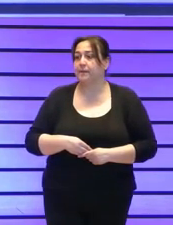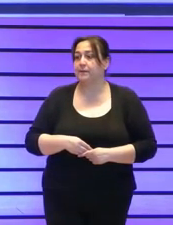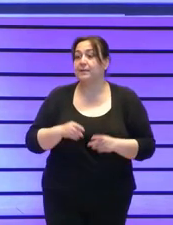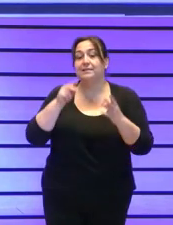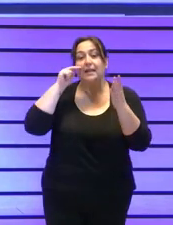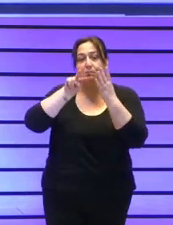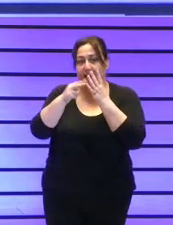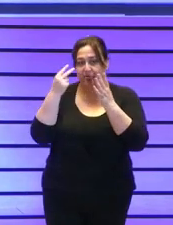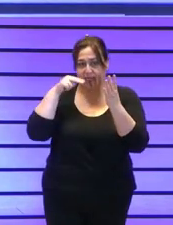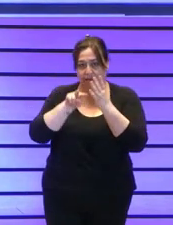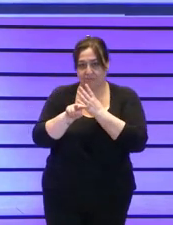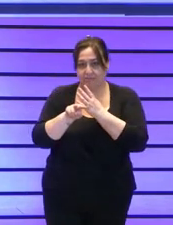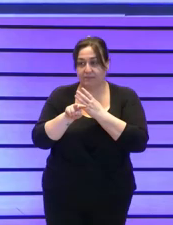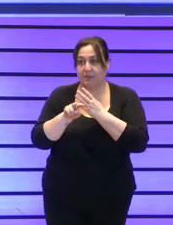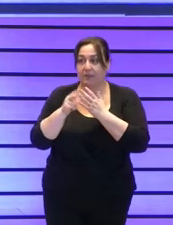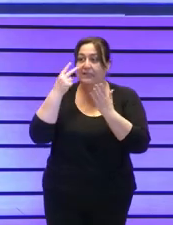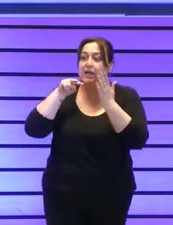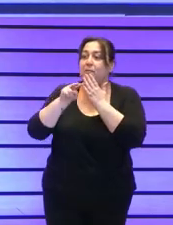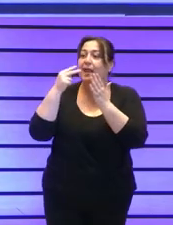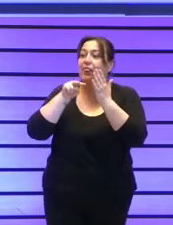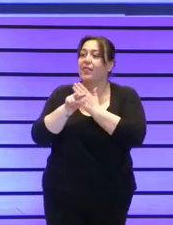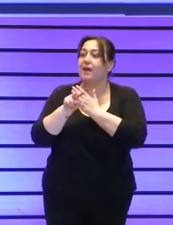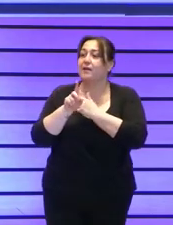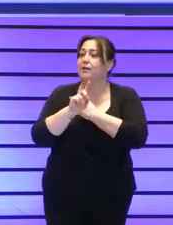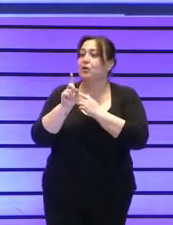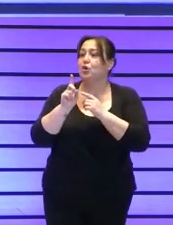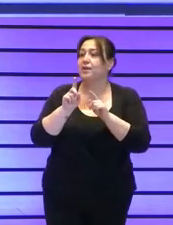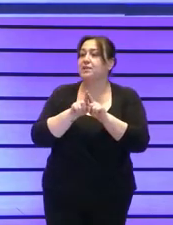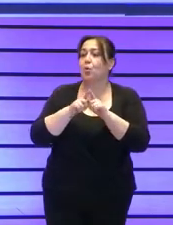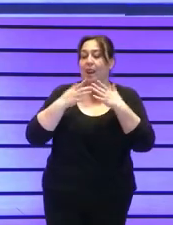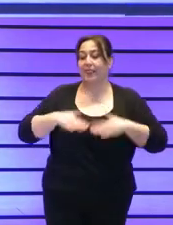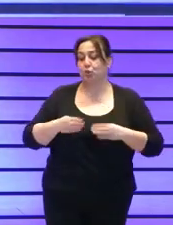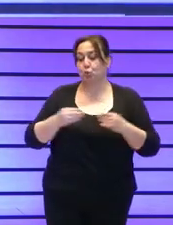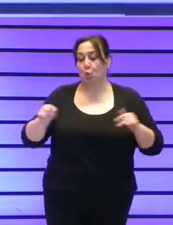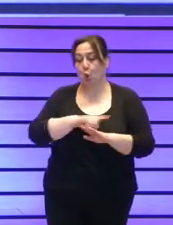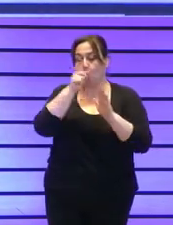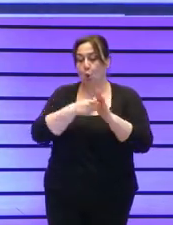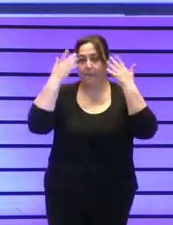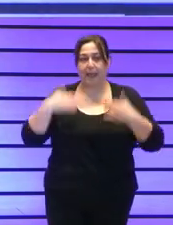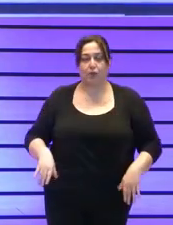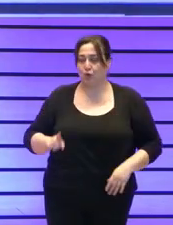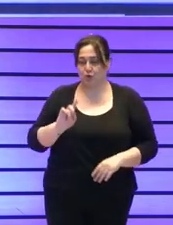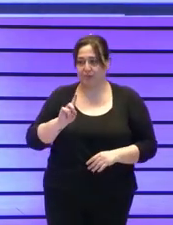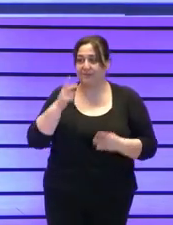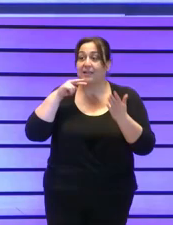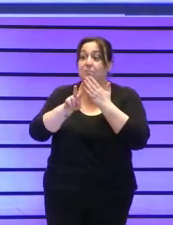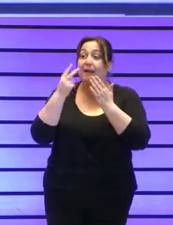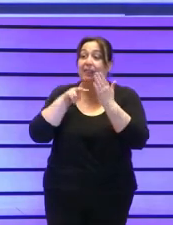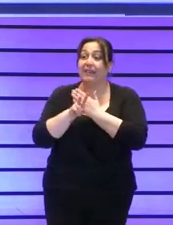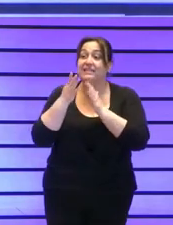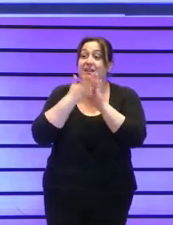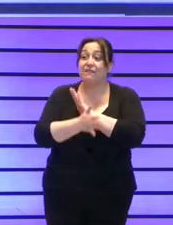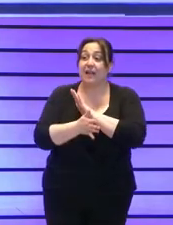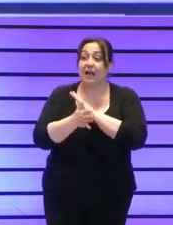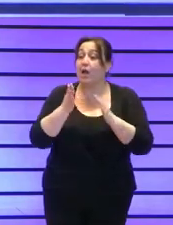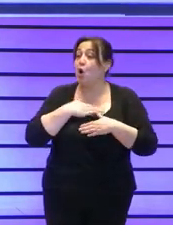La transparencia. Bueno, la transparencia no es un desnudo integral. La transparencia es otra cosa, ¿no? La transparencia es que cualquier